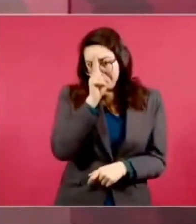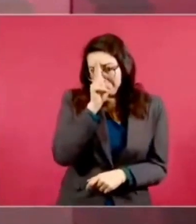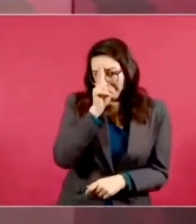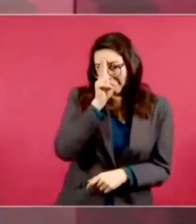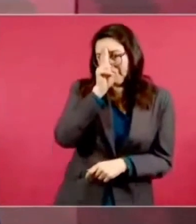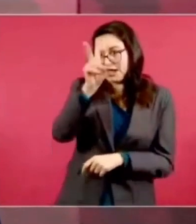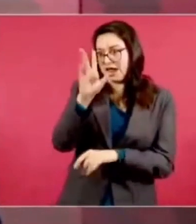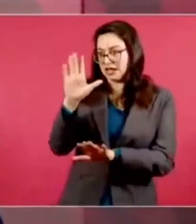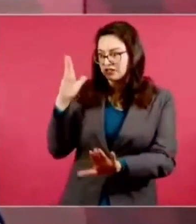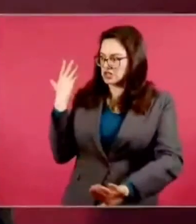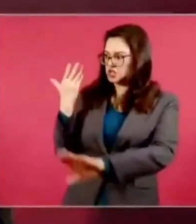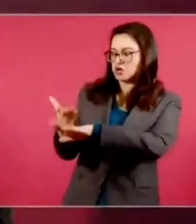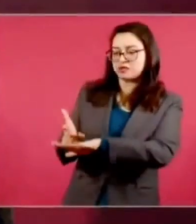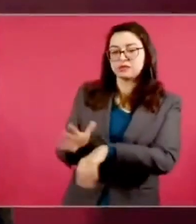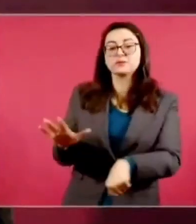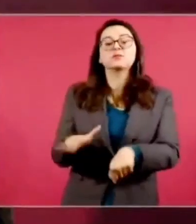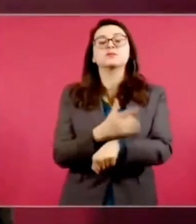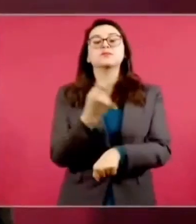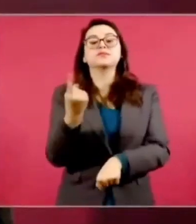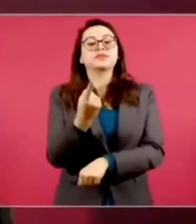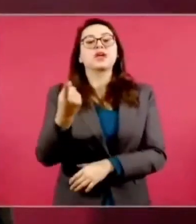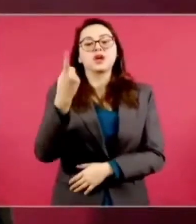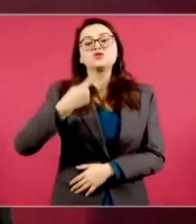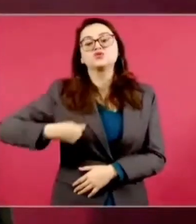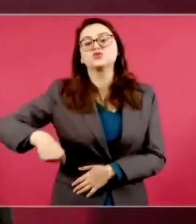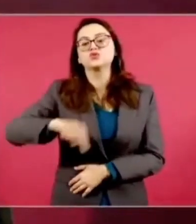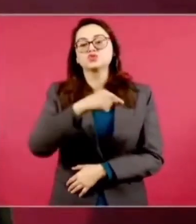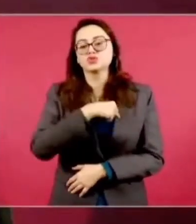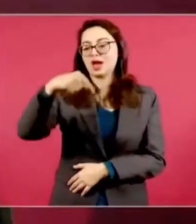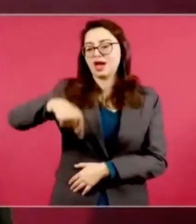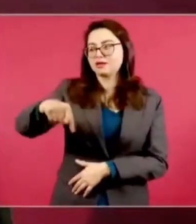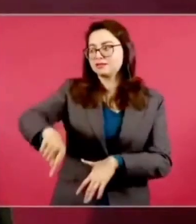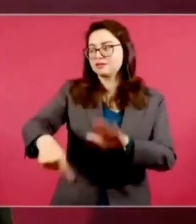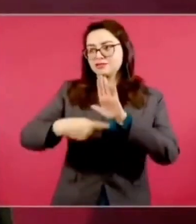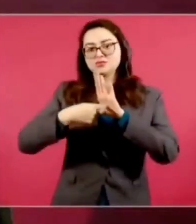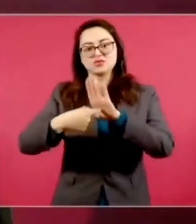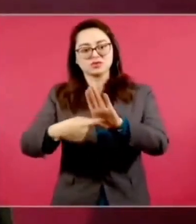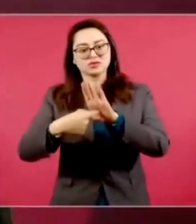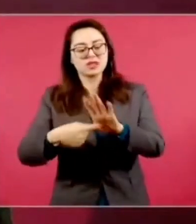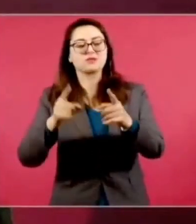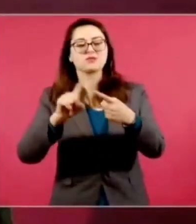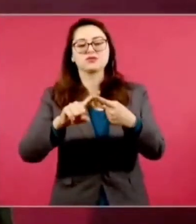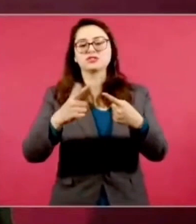de García Luna, del licenciado Colosio, finado,